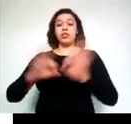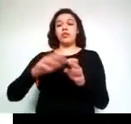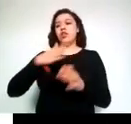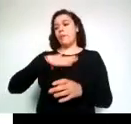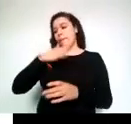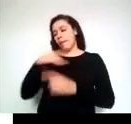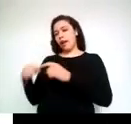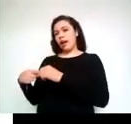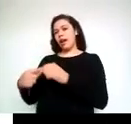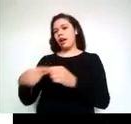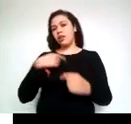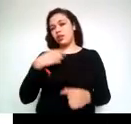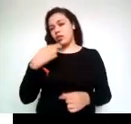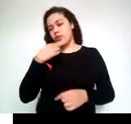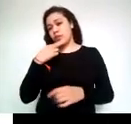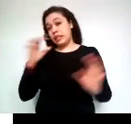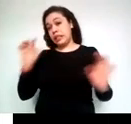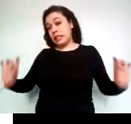aplicar. Si de repente yo